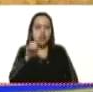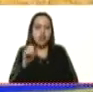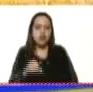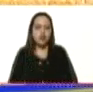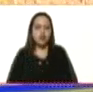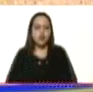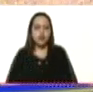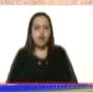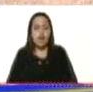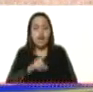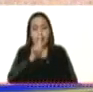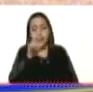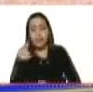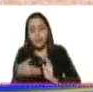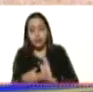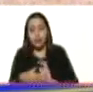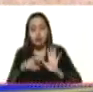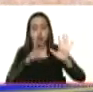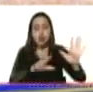1821.